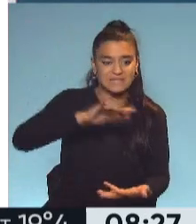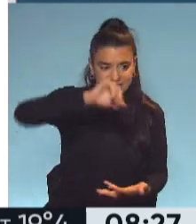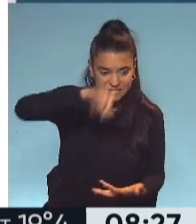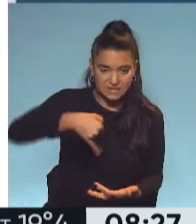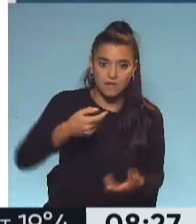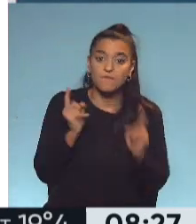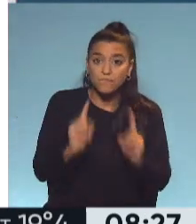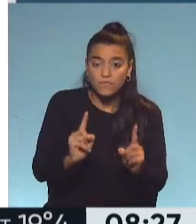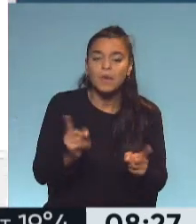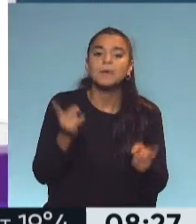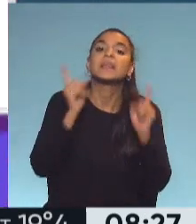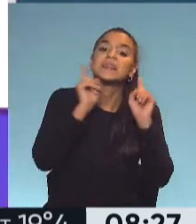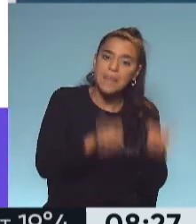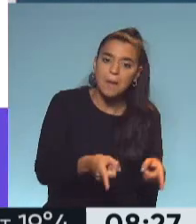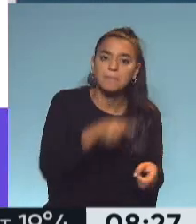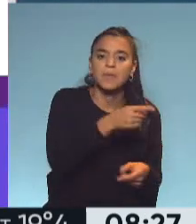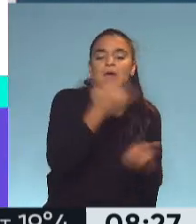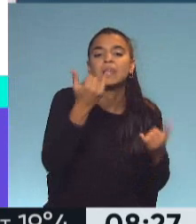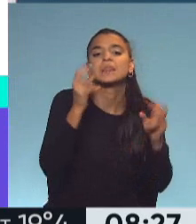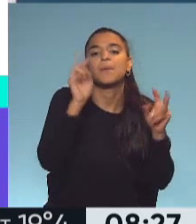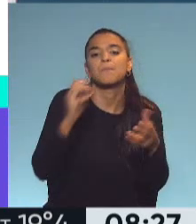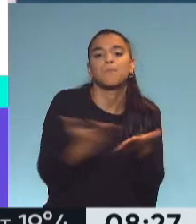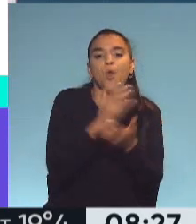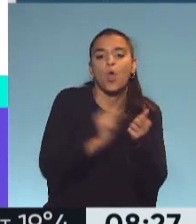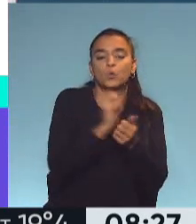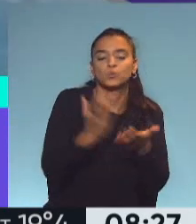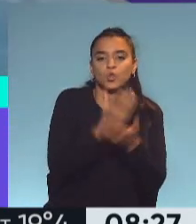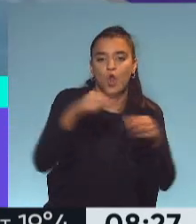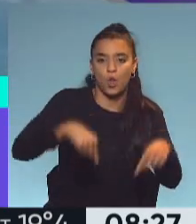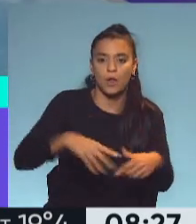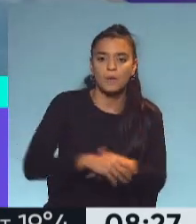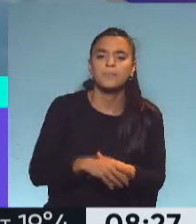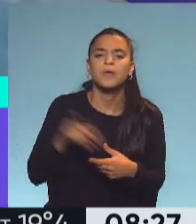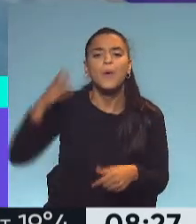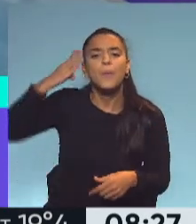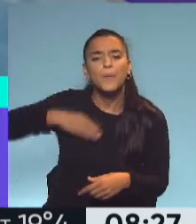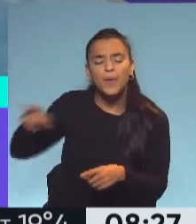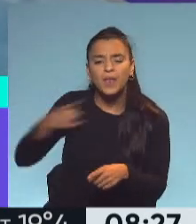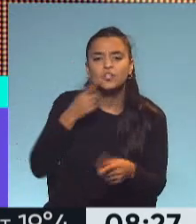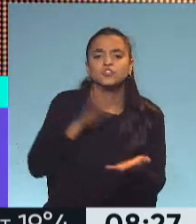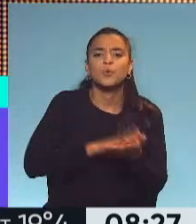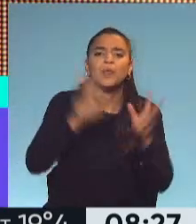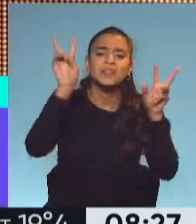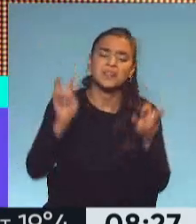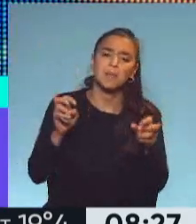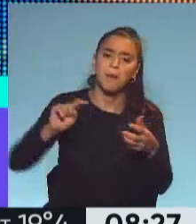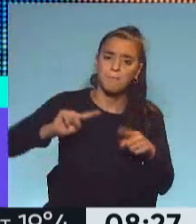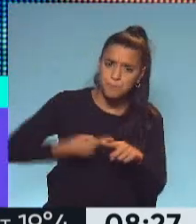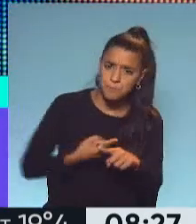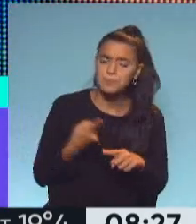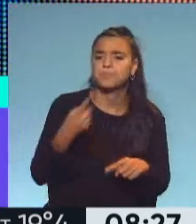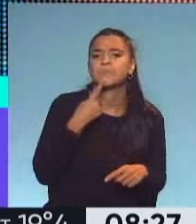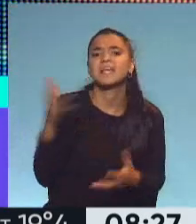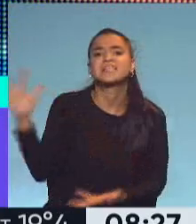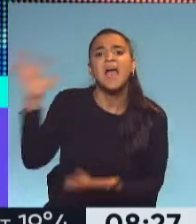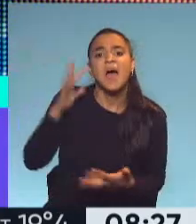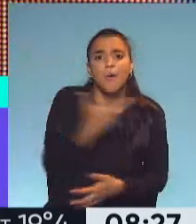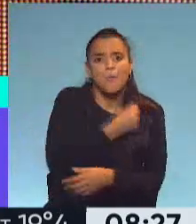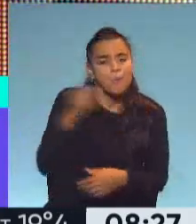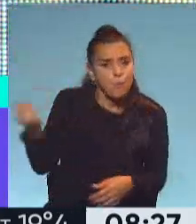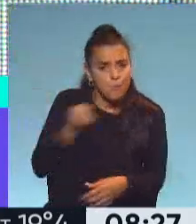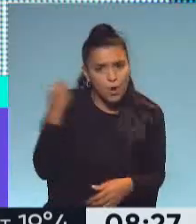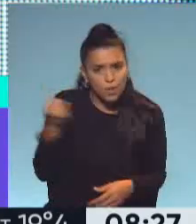sigue firme, y además va a estar el tema de la producción local. Pero bueno, en términos políticos es muy importante la llegada de vacunas. Recordemos que uno de